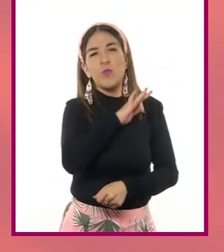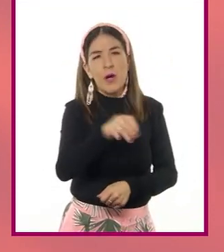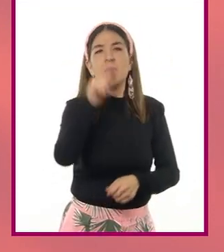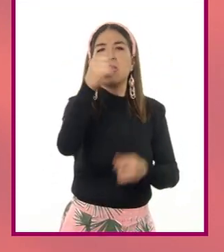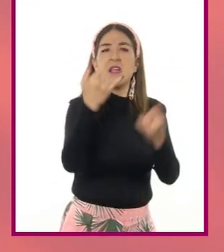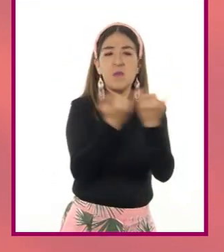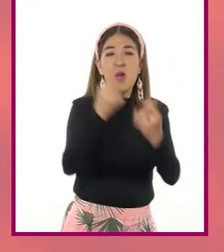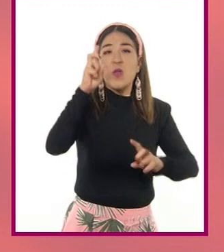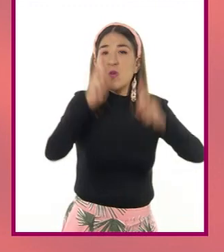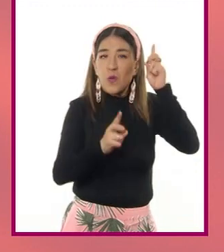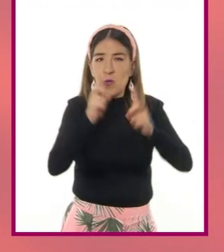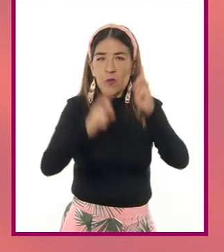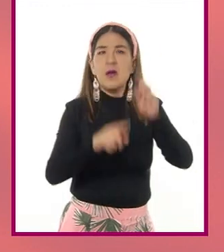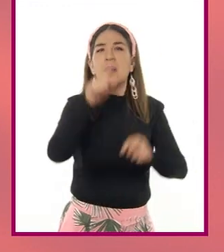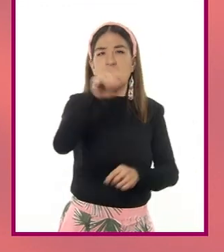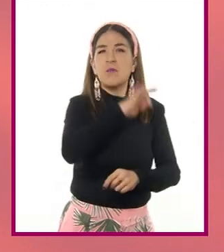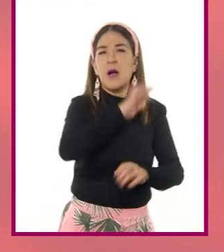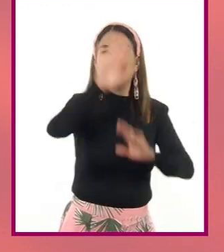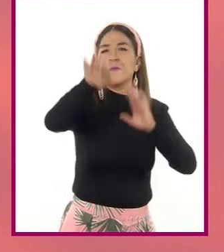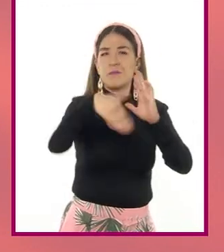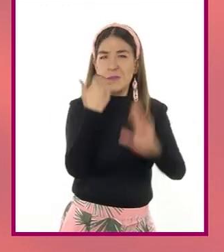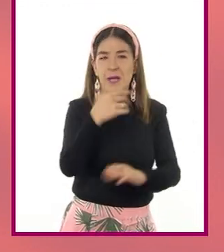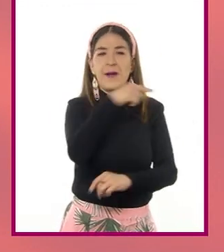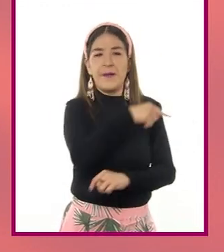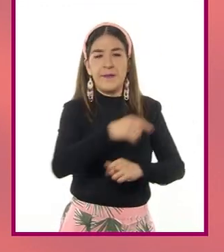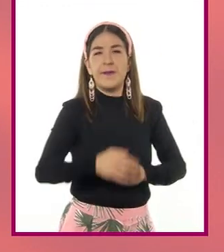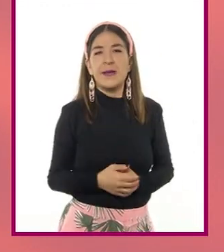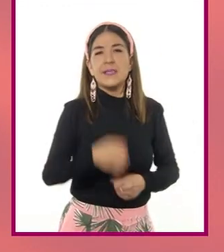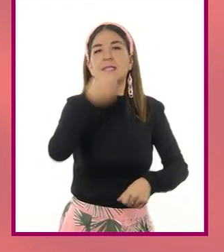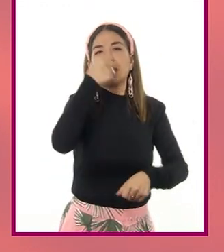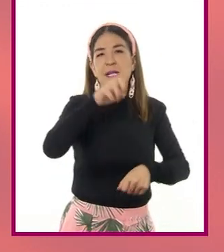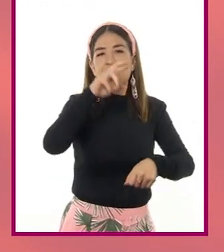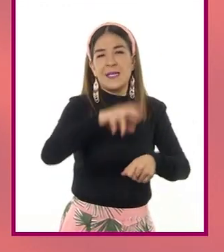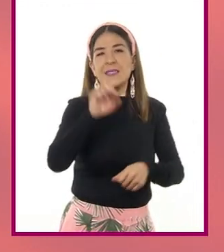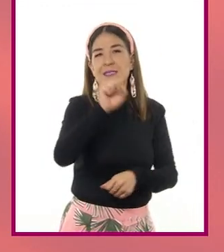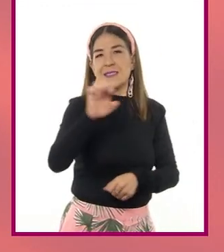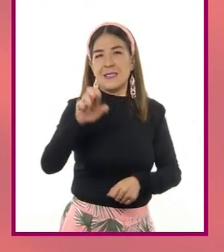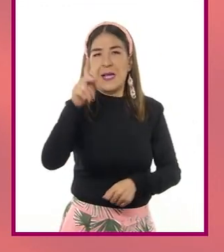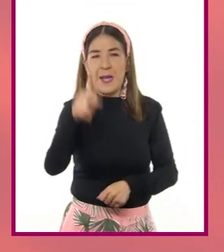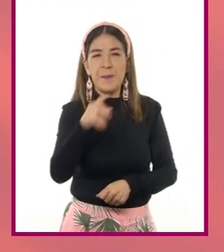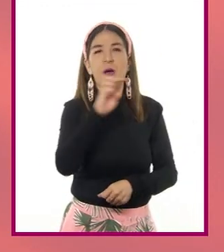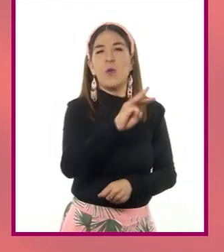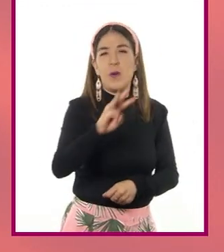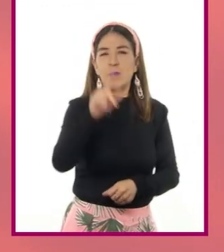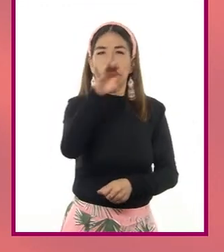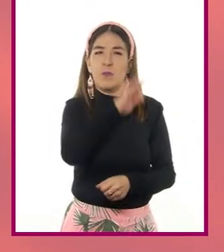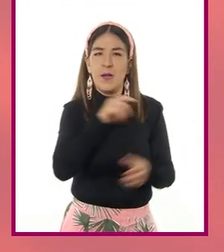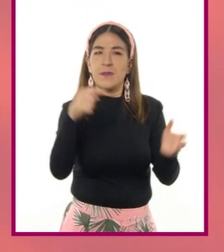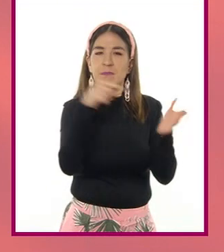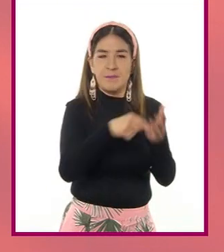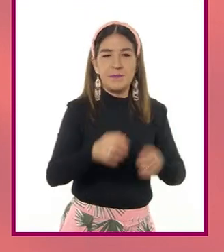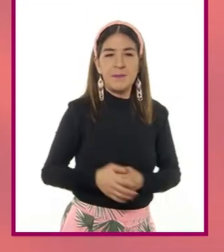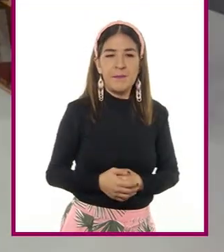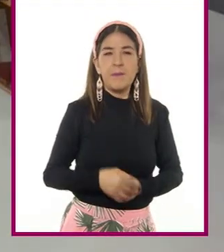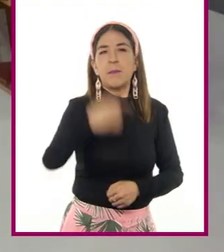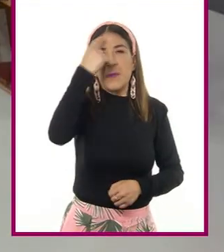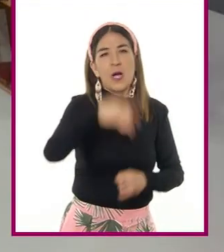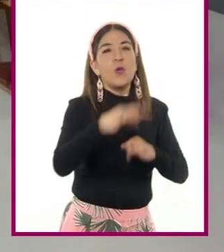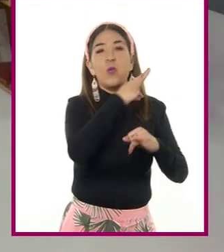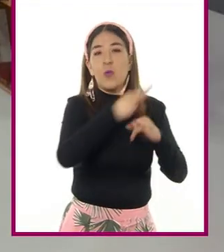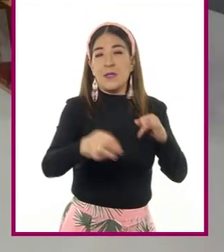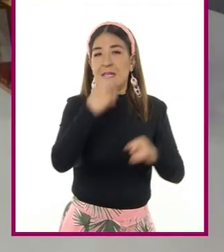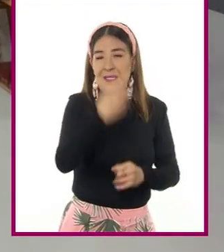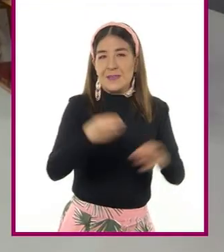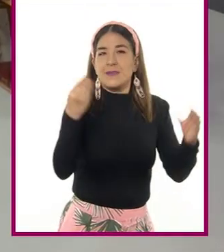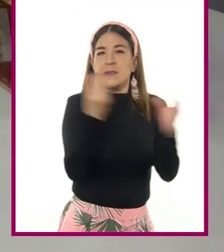sus inquietudes o sugerencias a través del portal de la Secretaría de Educación Pública. Para finalizar con